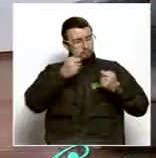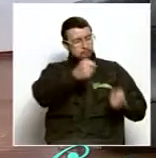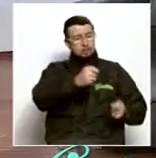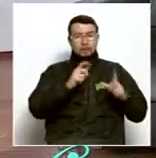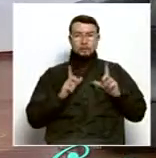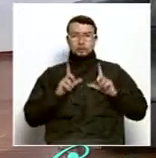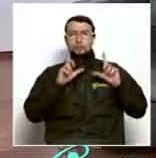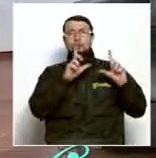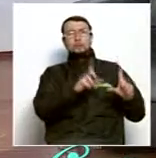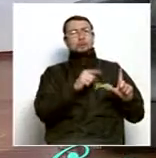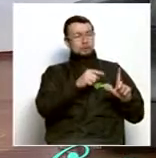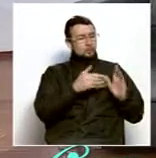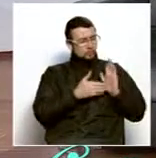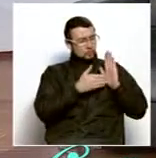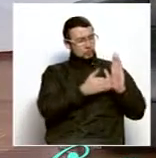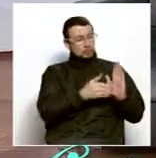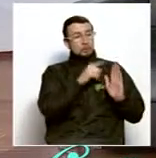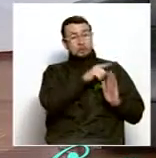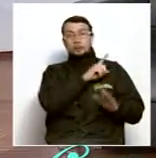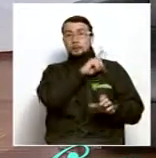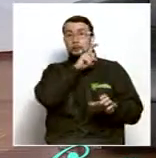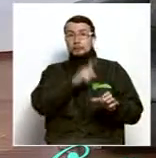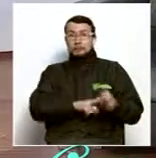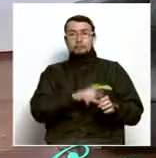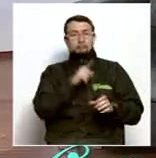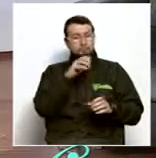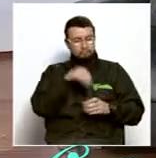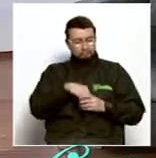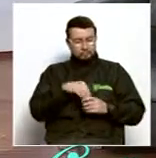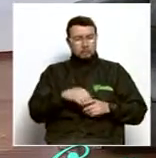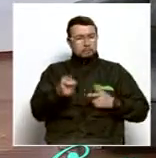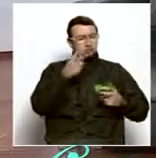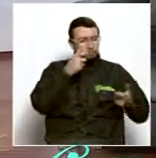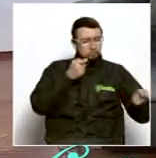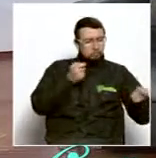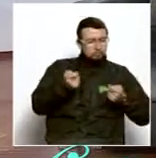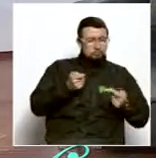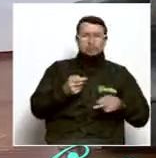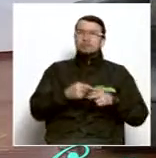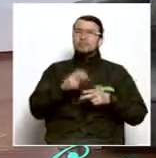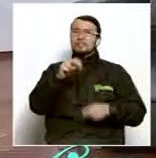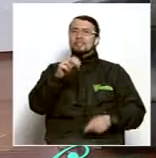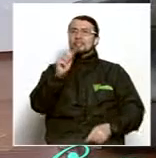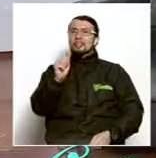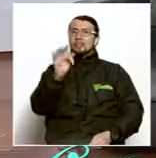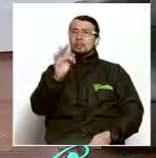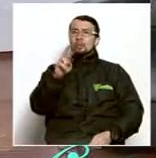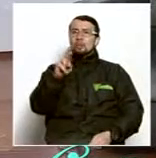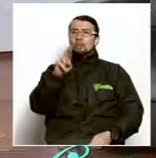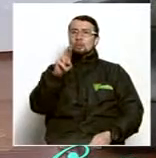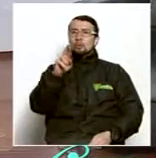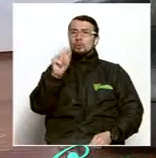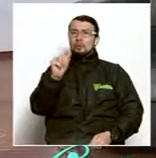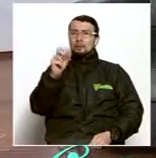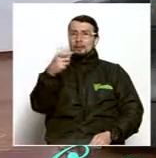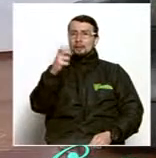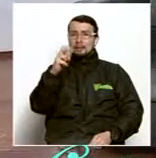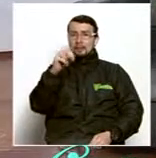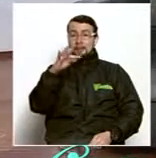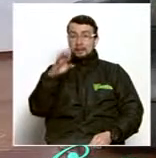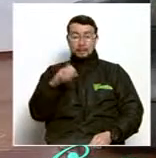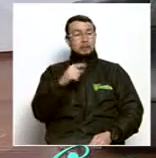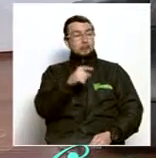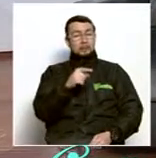Que el cual lo acredita como naturagente, es un término bastante especial, o como Icuachenduna,